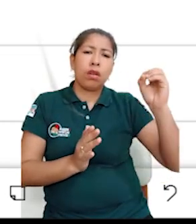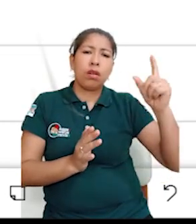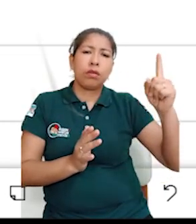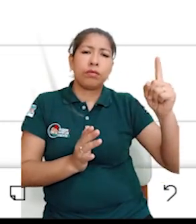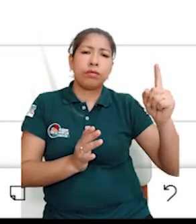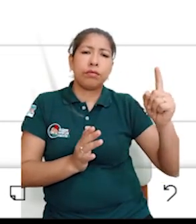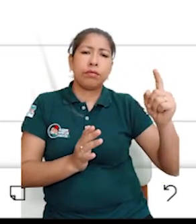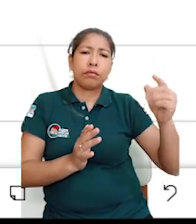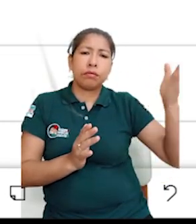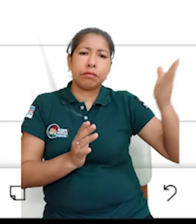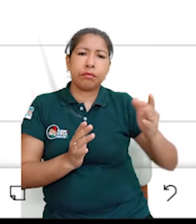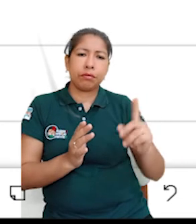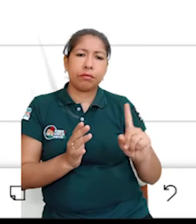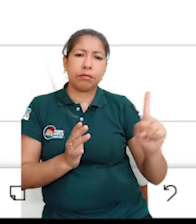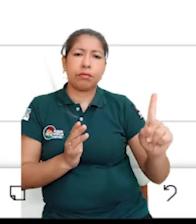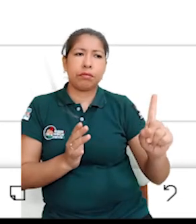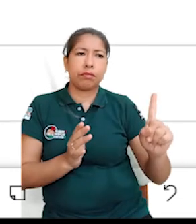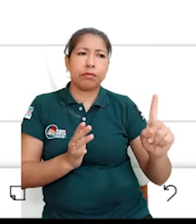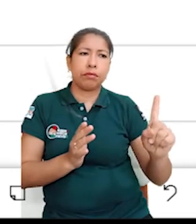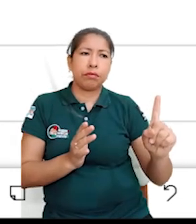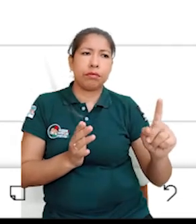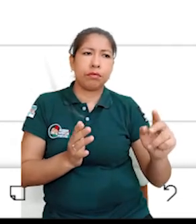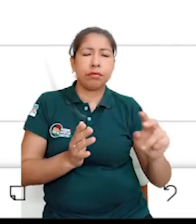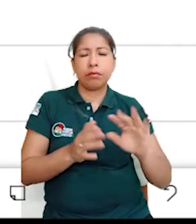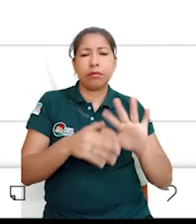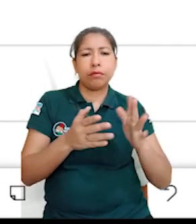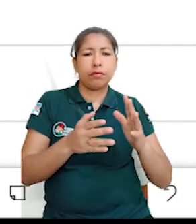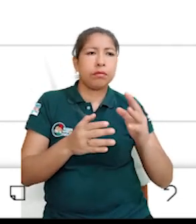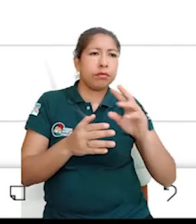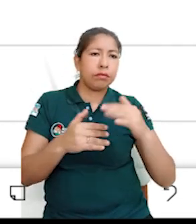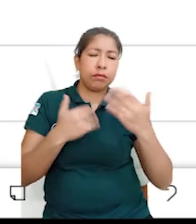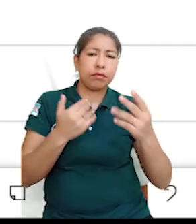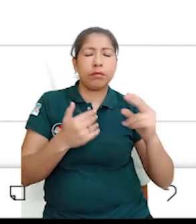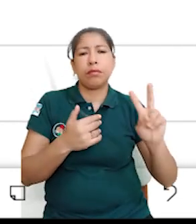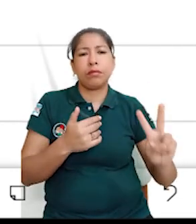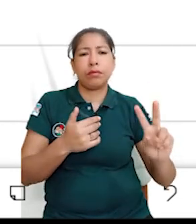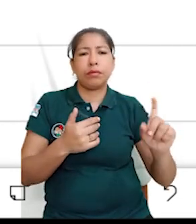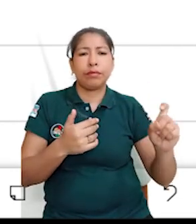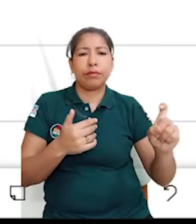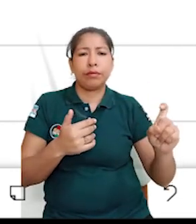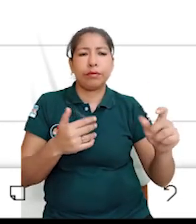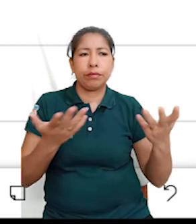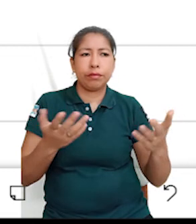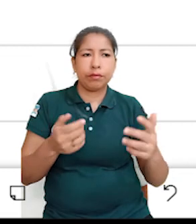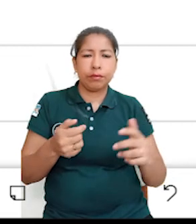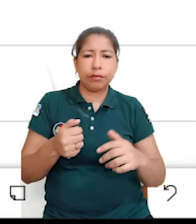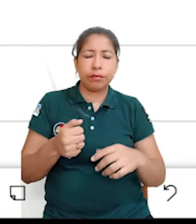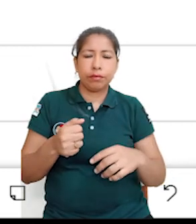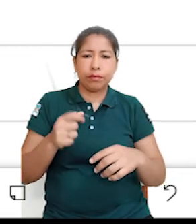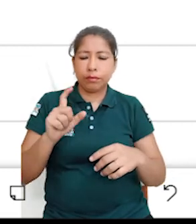es decir, 2x por 1, 2x. Bien, desaparecemos este paréntesis, multiplicamos x por